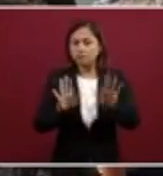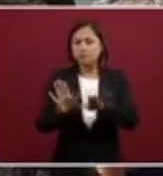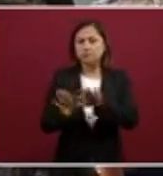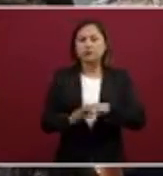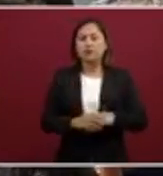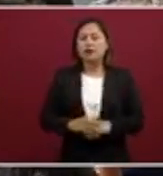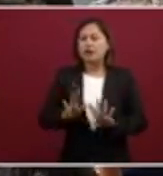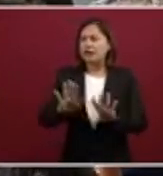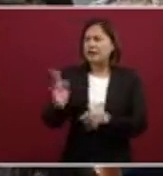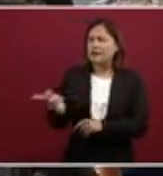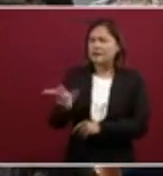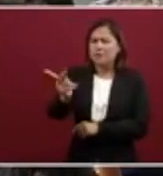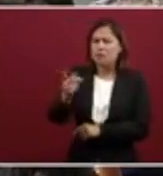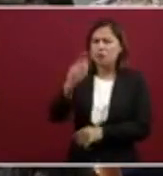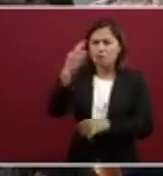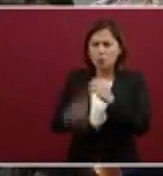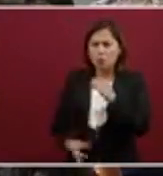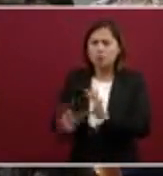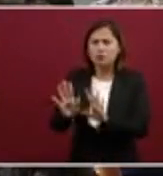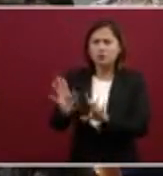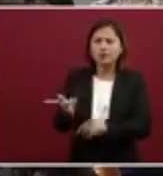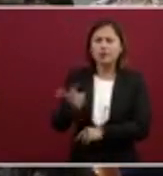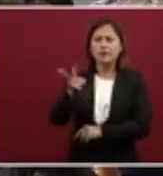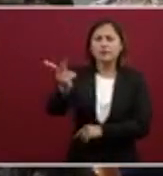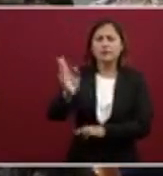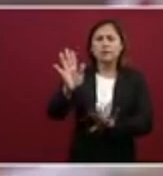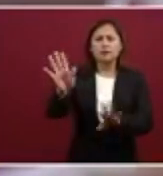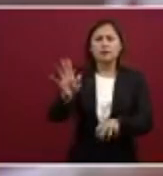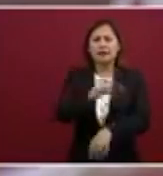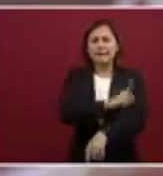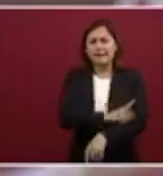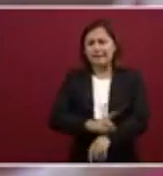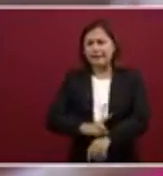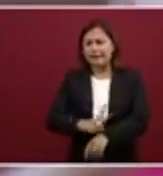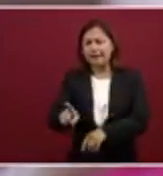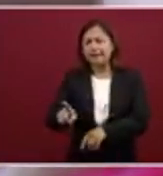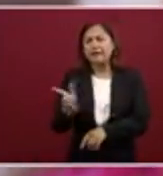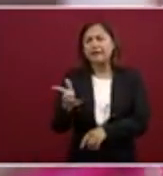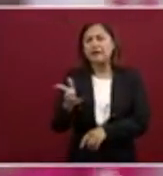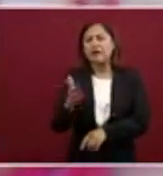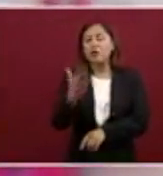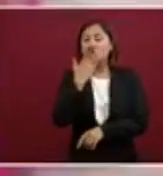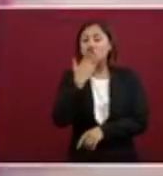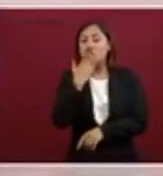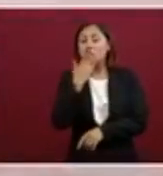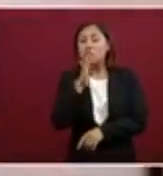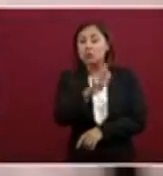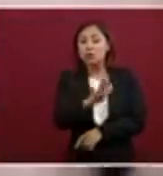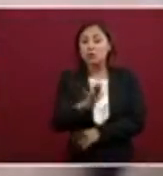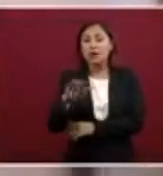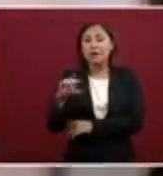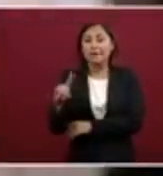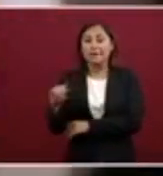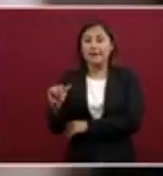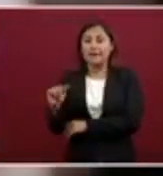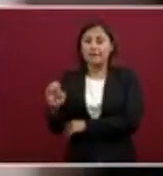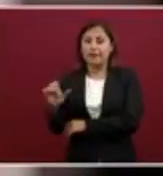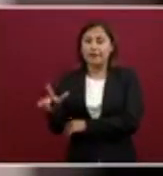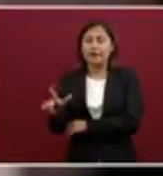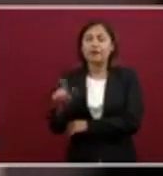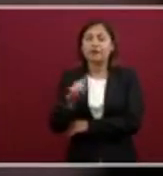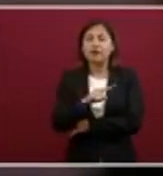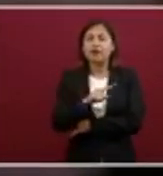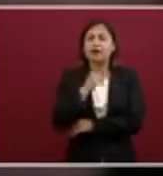pregunta sobre los delegados. Mire, el delegado de la Secretaría de Bienestar en Sonora, Jorge Tadei, anunció que los